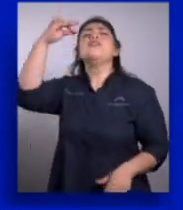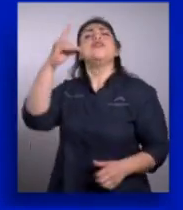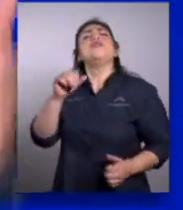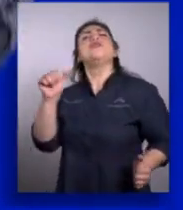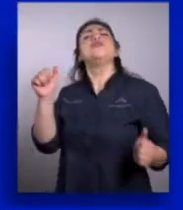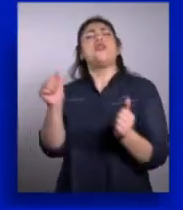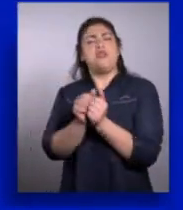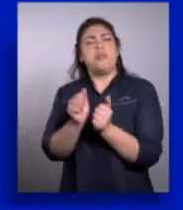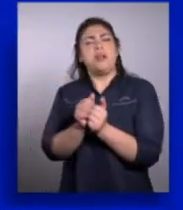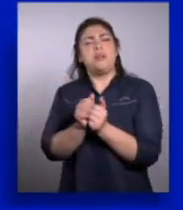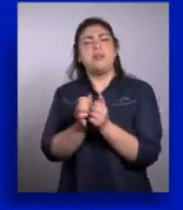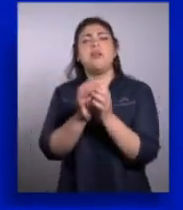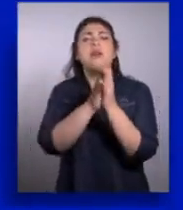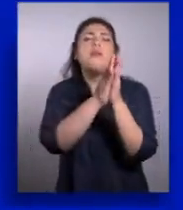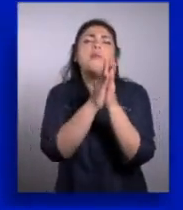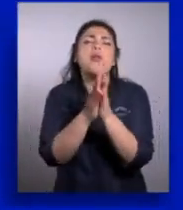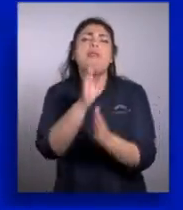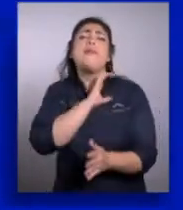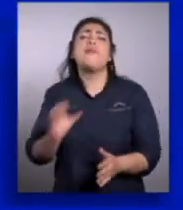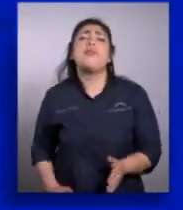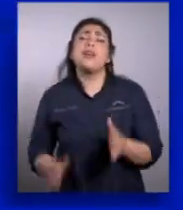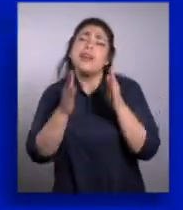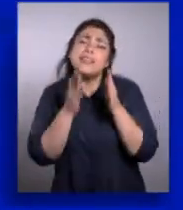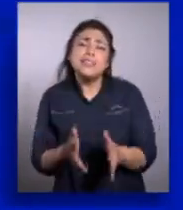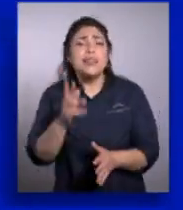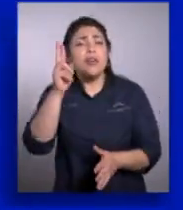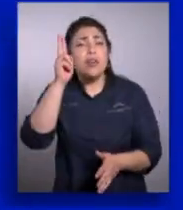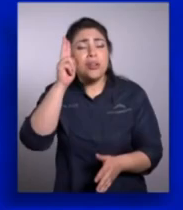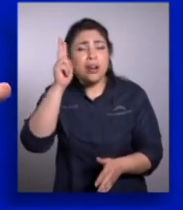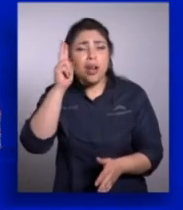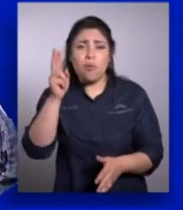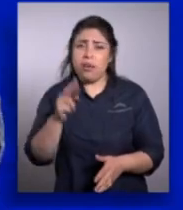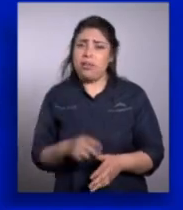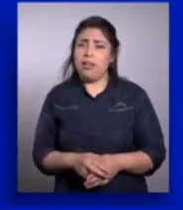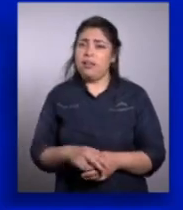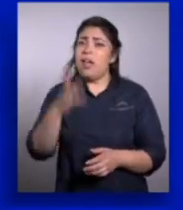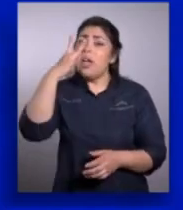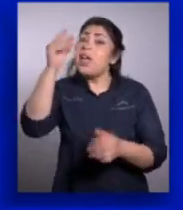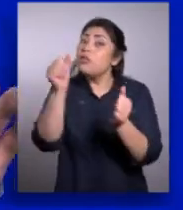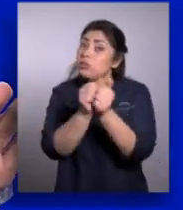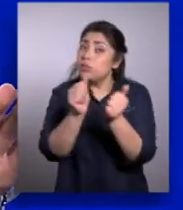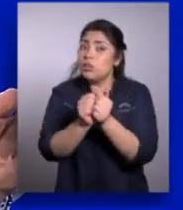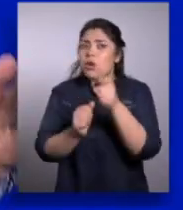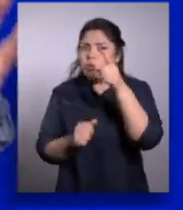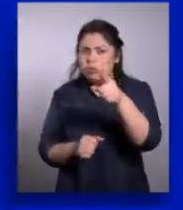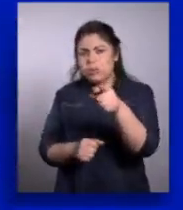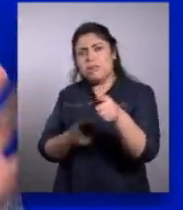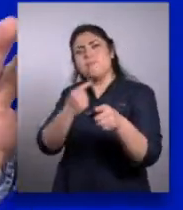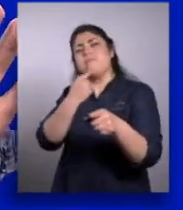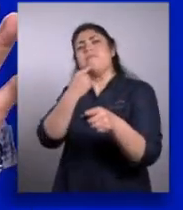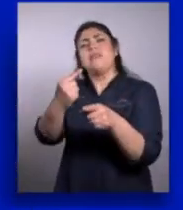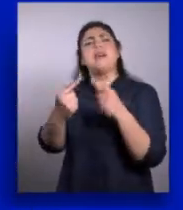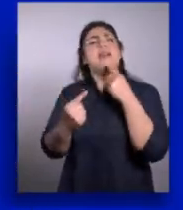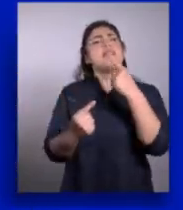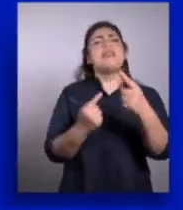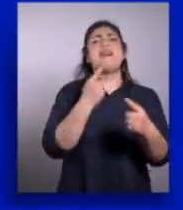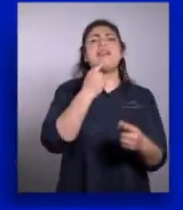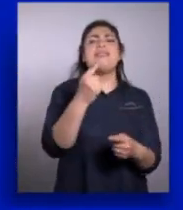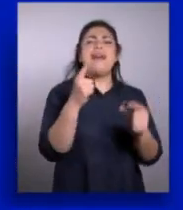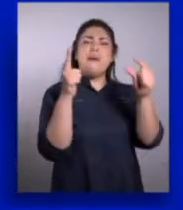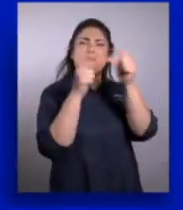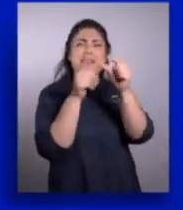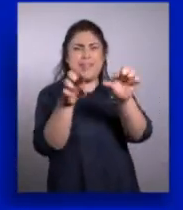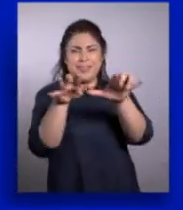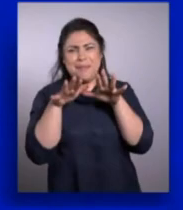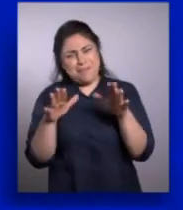cristianos dejen de usar por dios en este tiempo es decir además de no temas tranquilo e y calma calma jesús